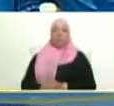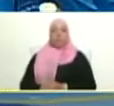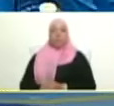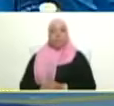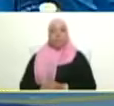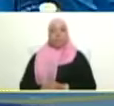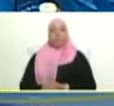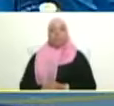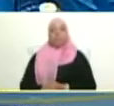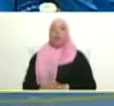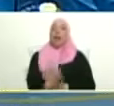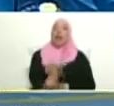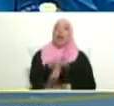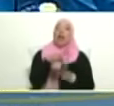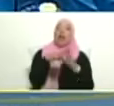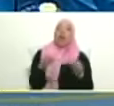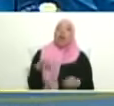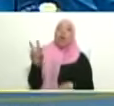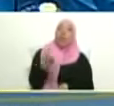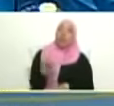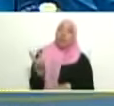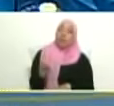a lo largo y ancho del territorio.